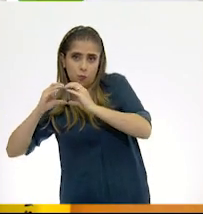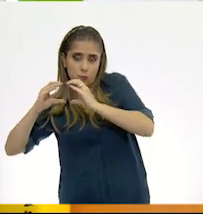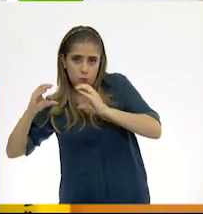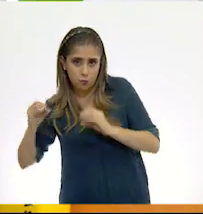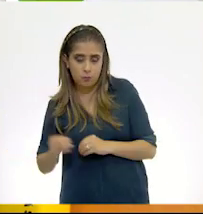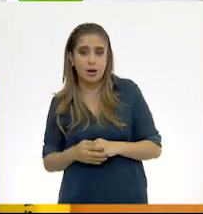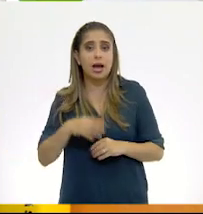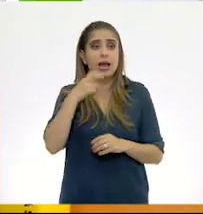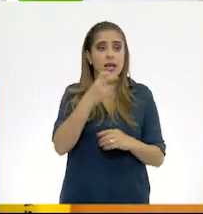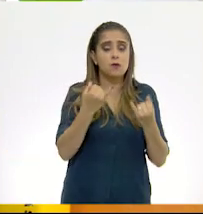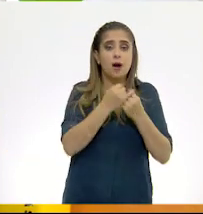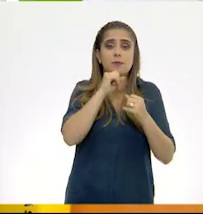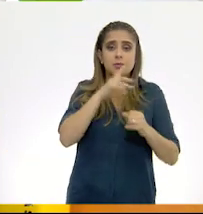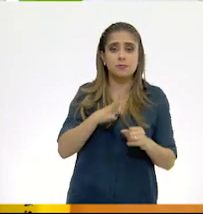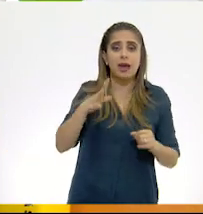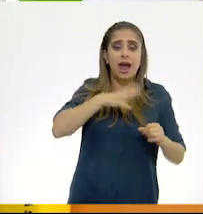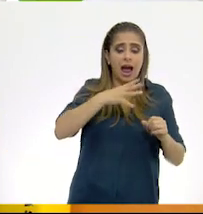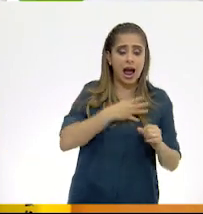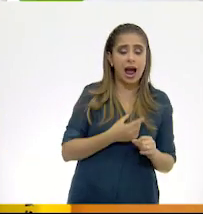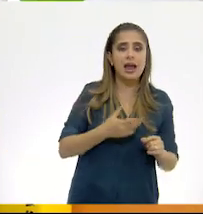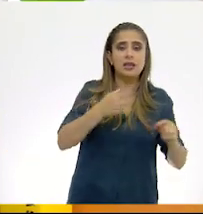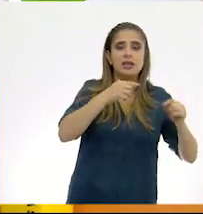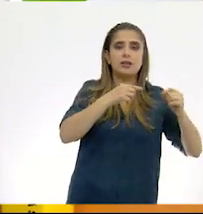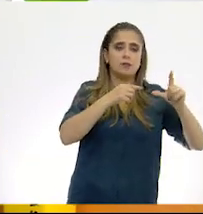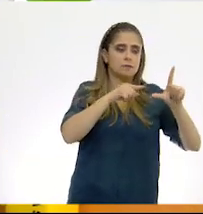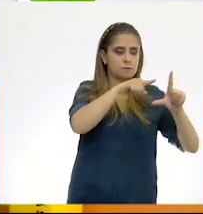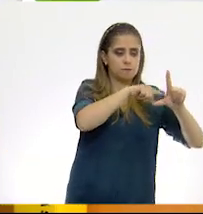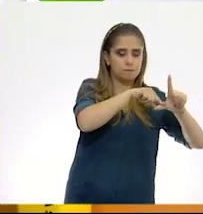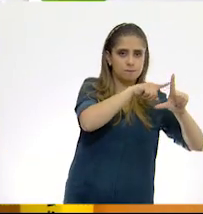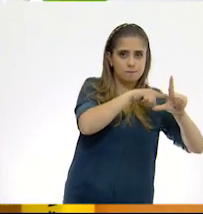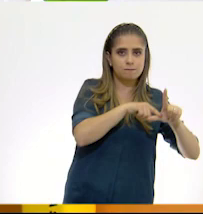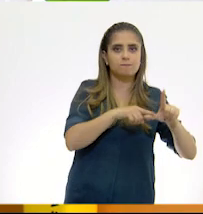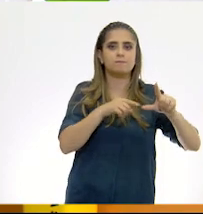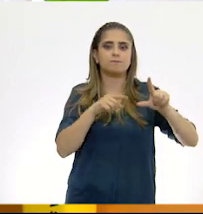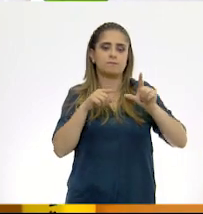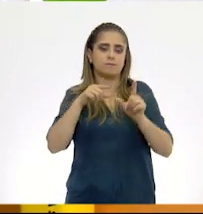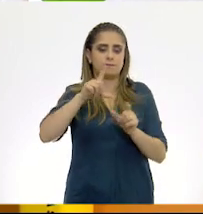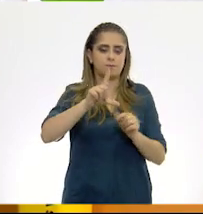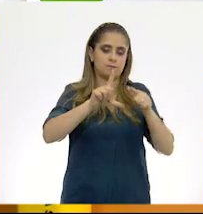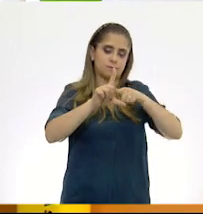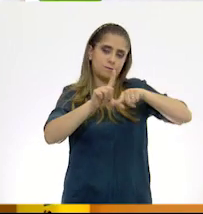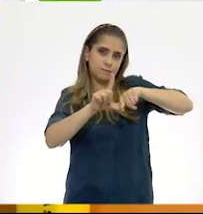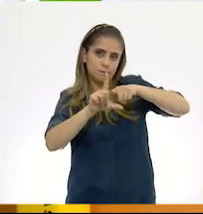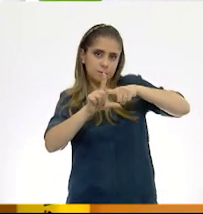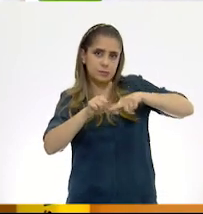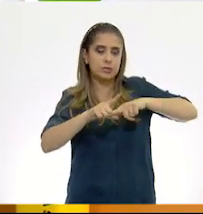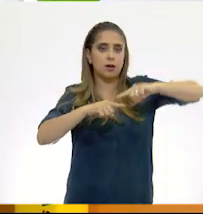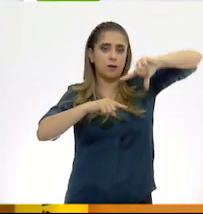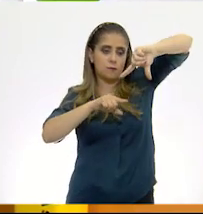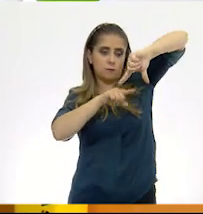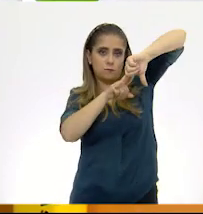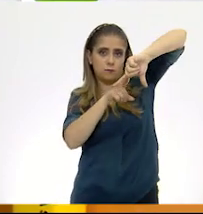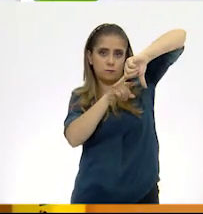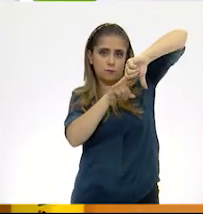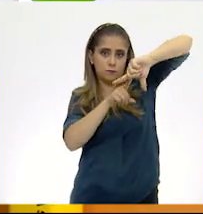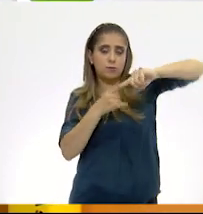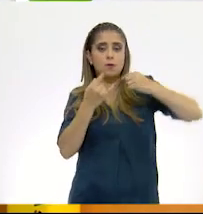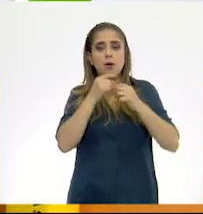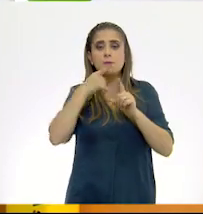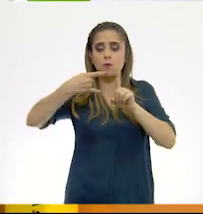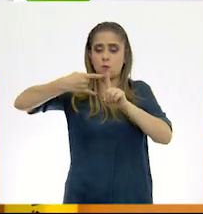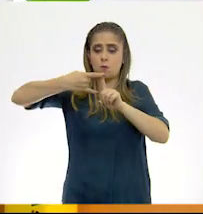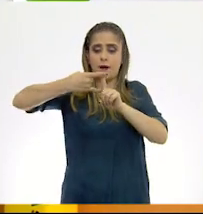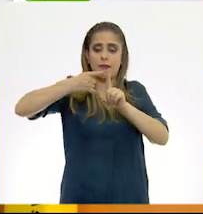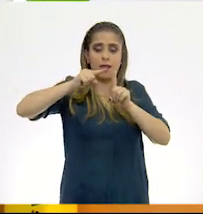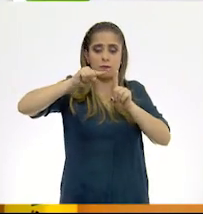las aristas, ¿sí? Donde se unen, como yo les enseñé aquí, en el cuadrado. Sí. Donde se unen, donde ustedes ven la plastilina, se